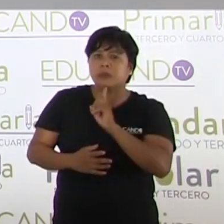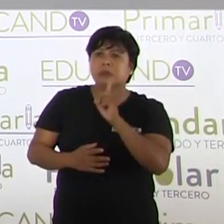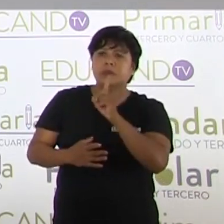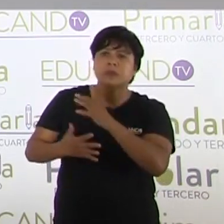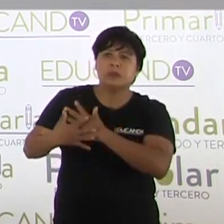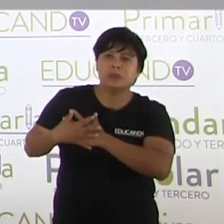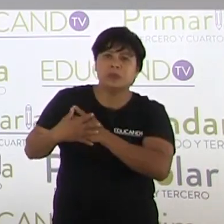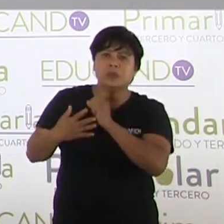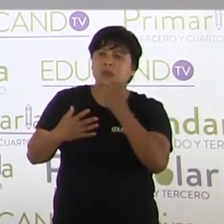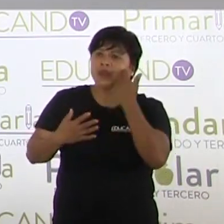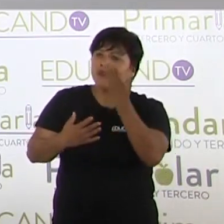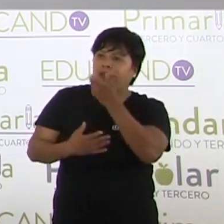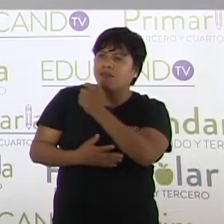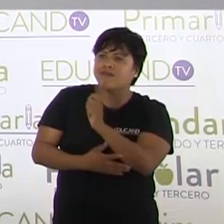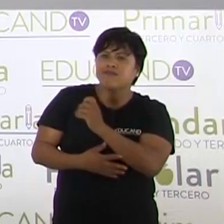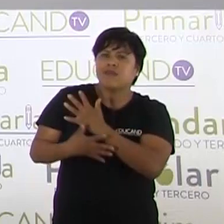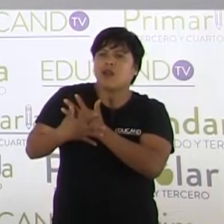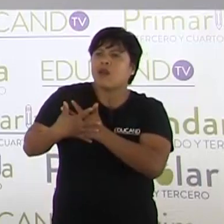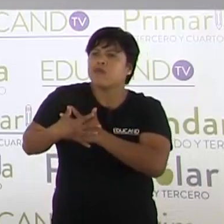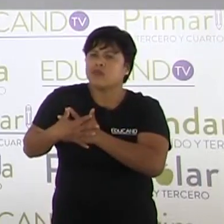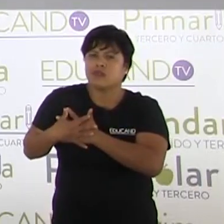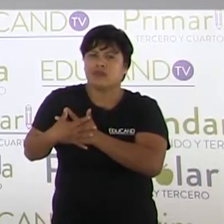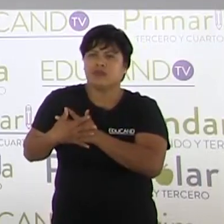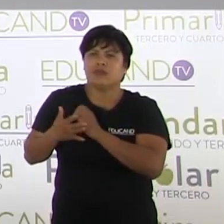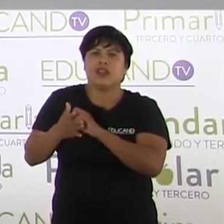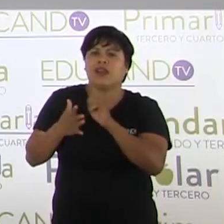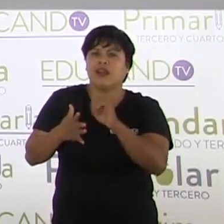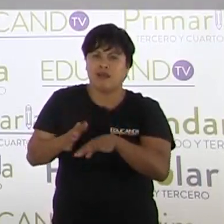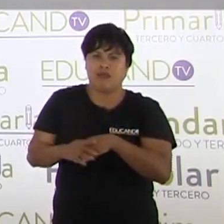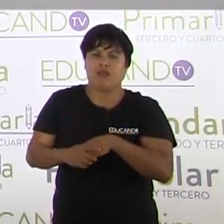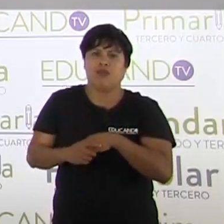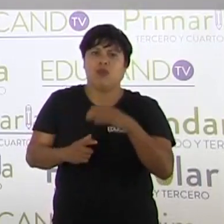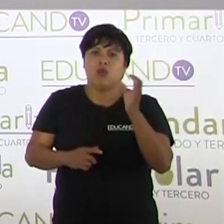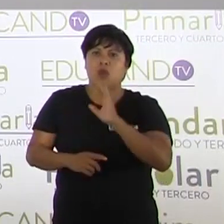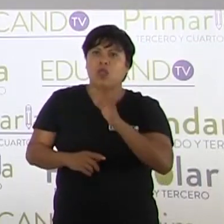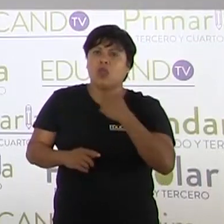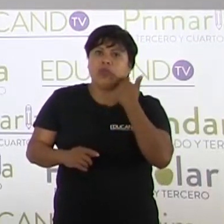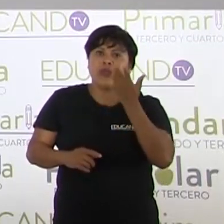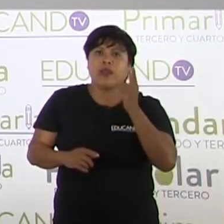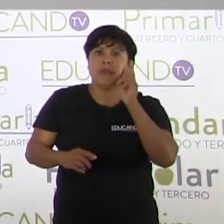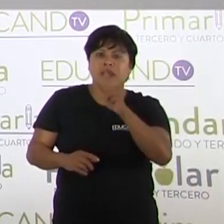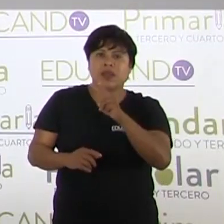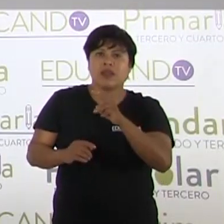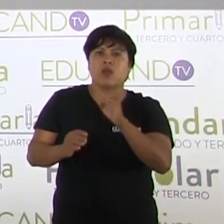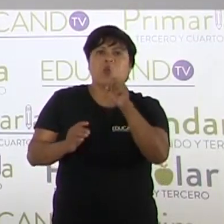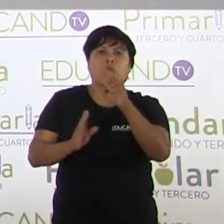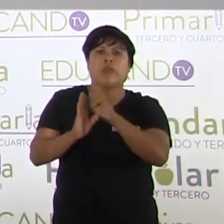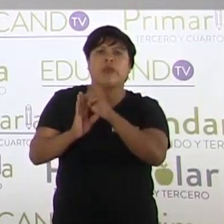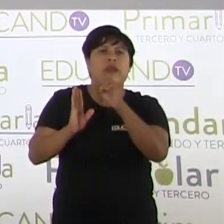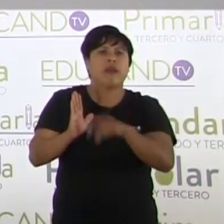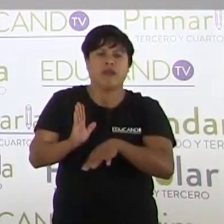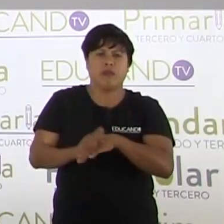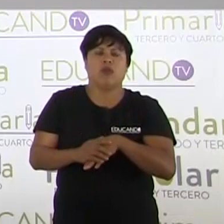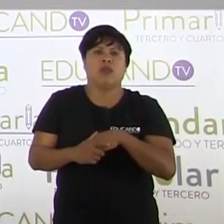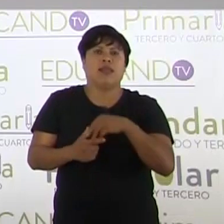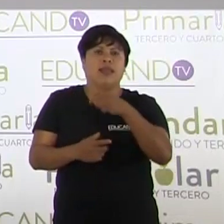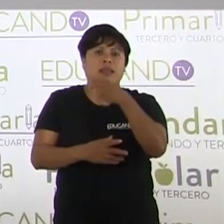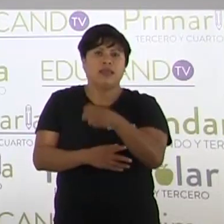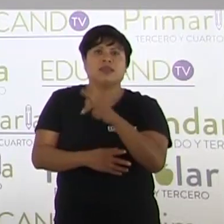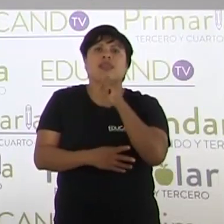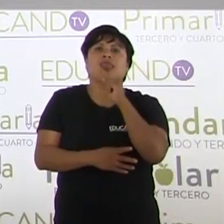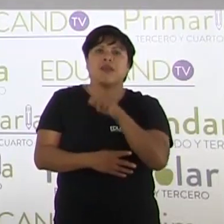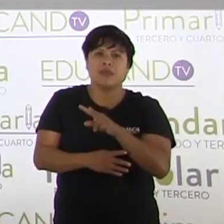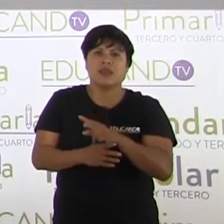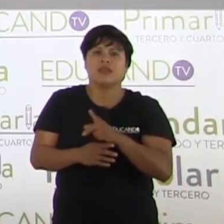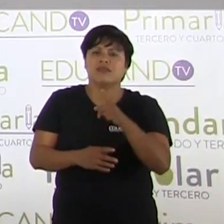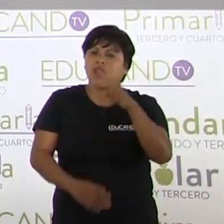de una relación amorosa, para decir algo, ¿sí? Para ponerlo en contexto, un ejemplo, pues también